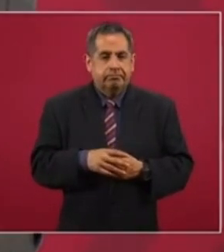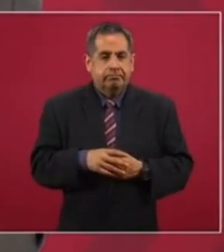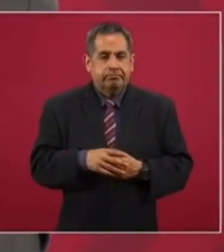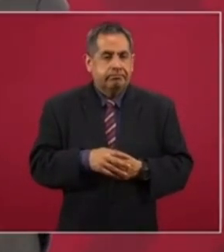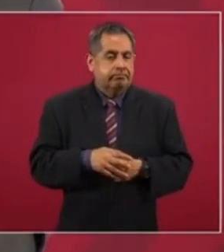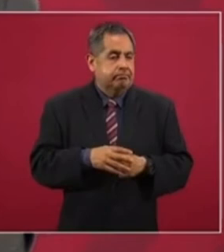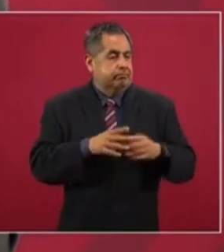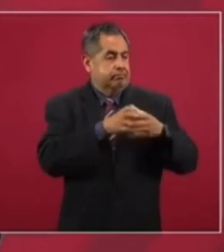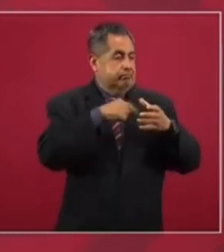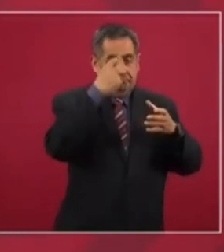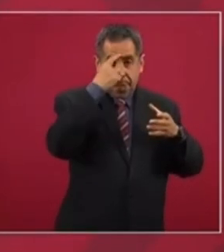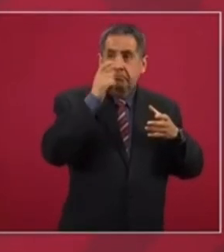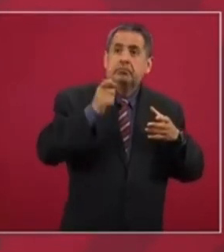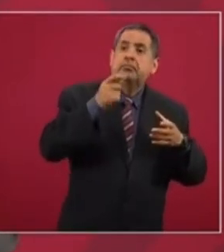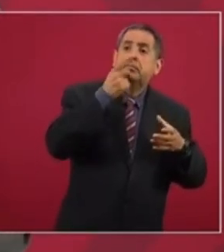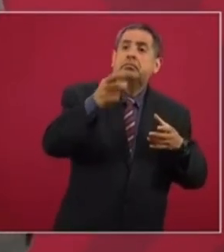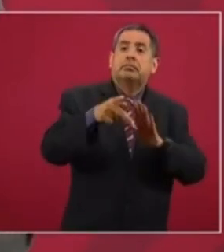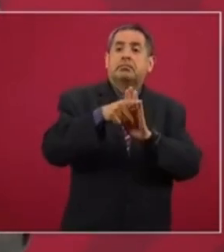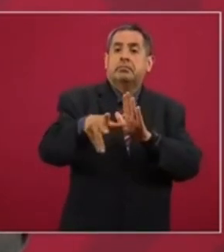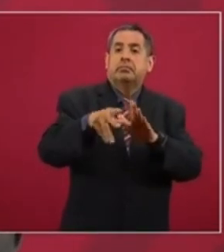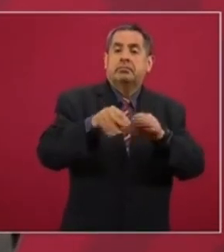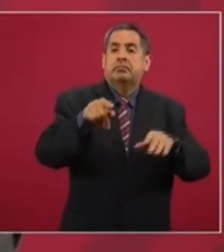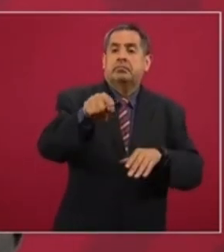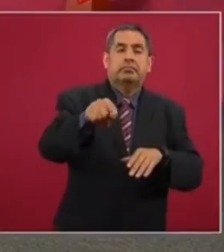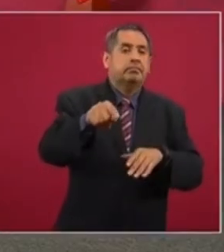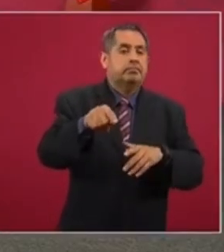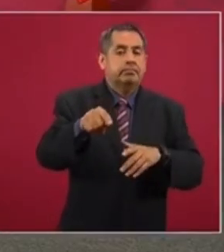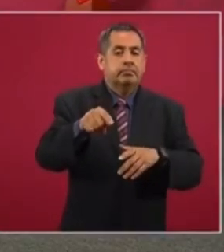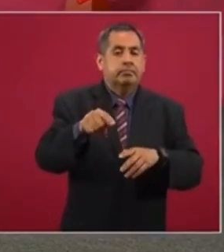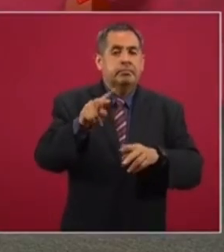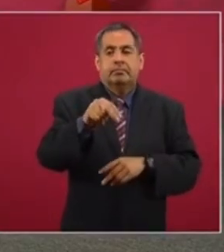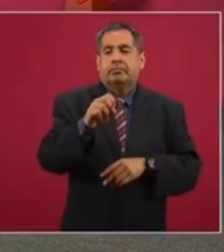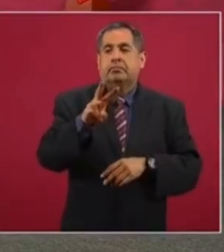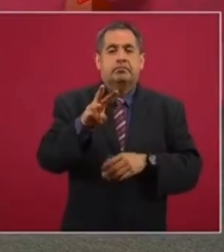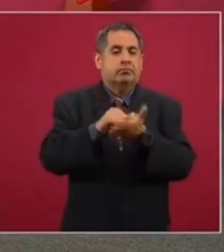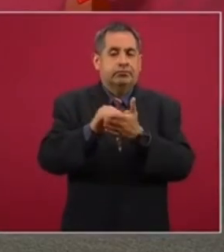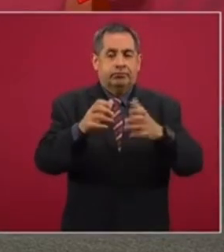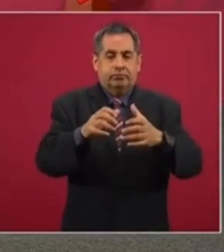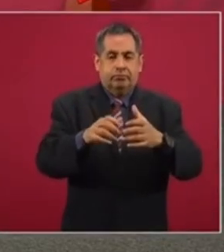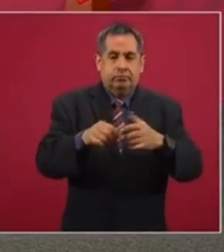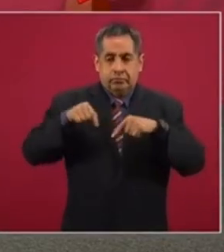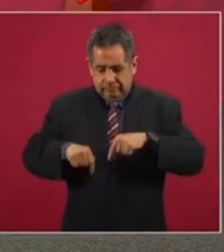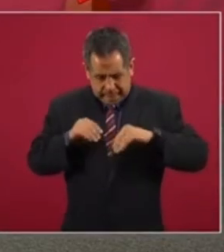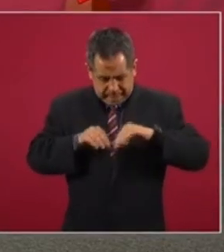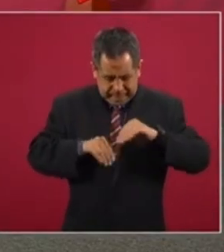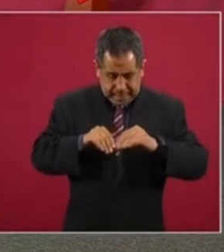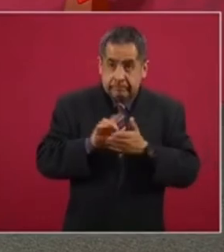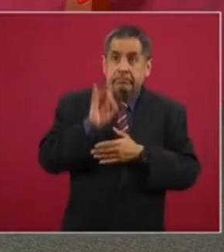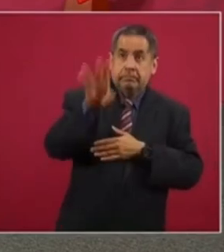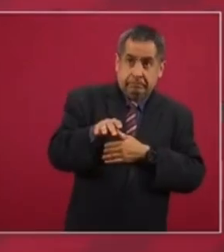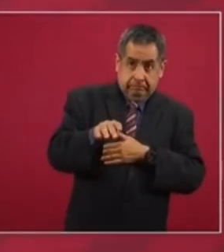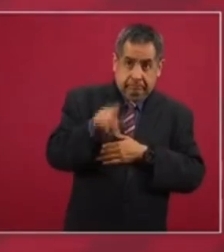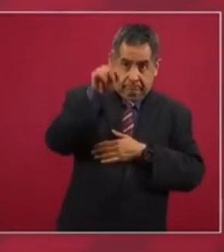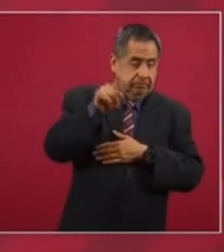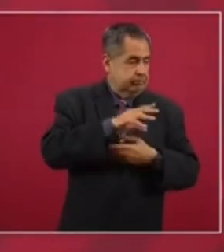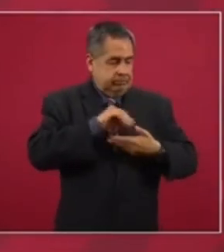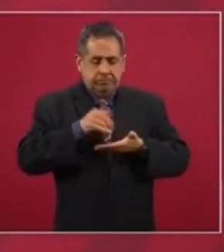podía decir un editorial del New York Times, que lo preparaban aquí mismo.